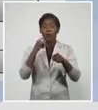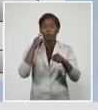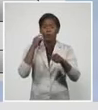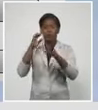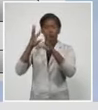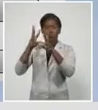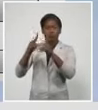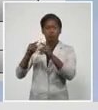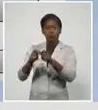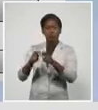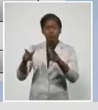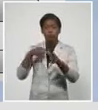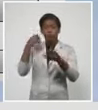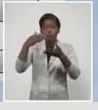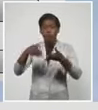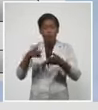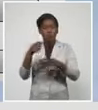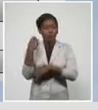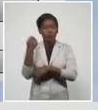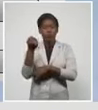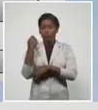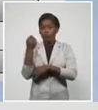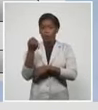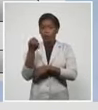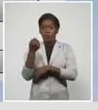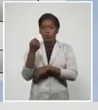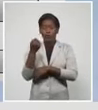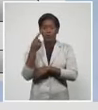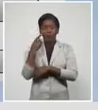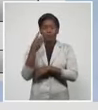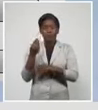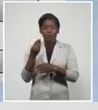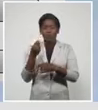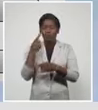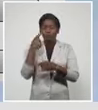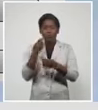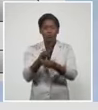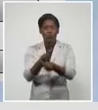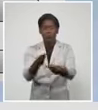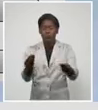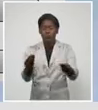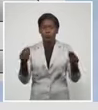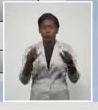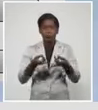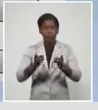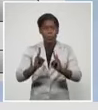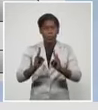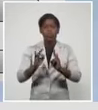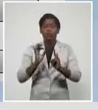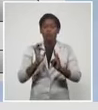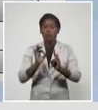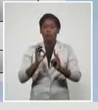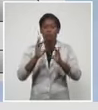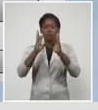número de fallecidos que se notifican diariamente. Reitero,